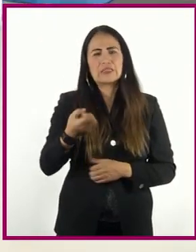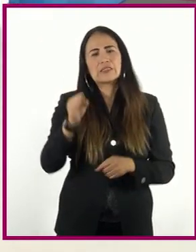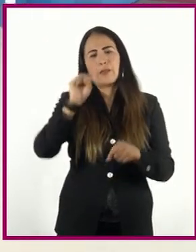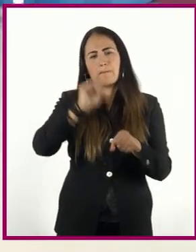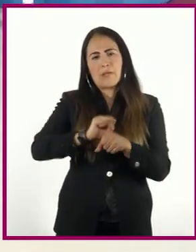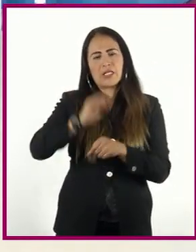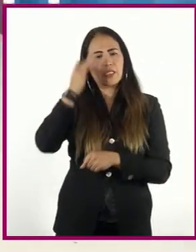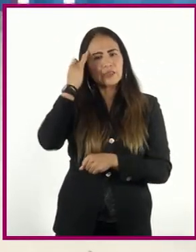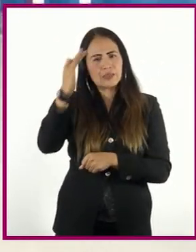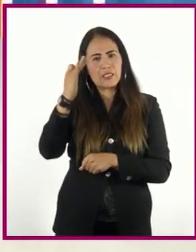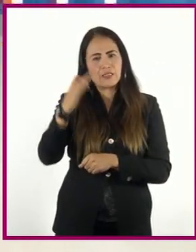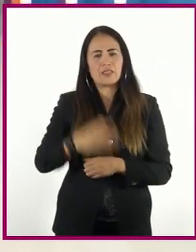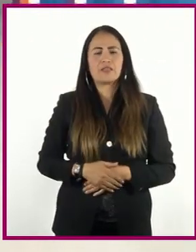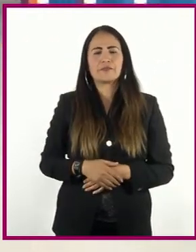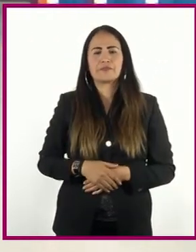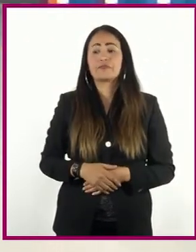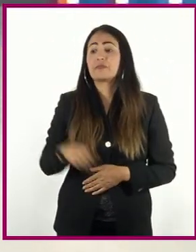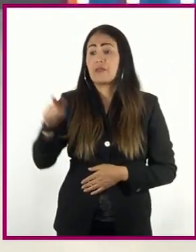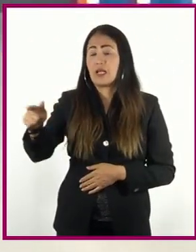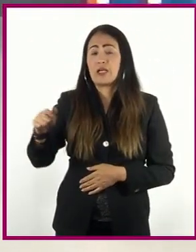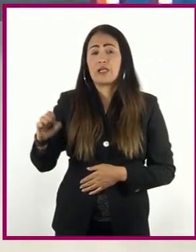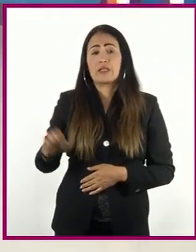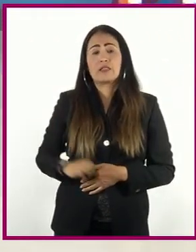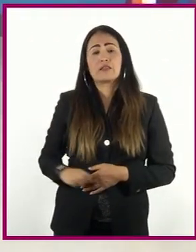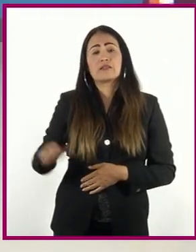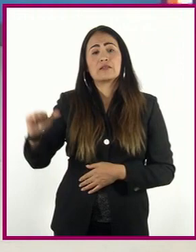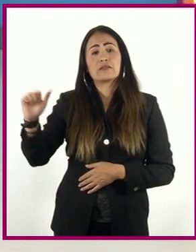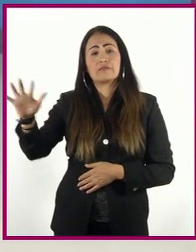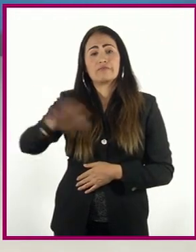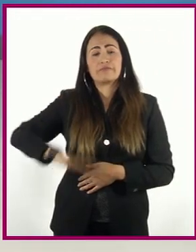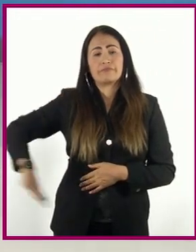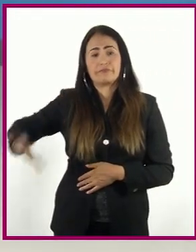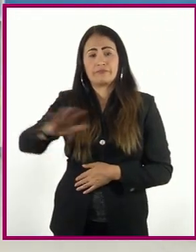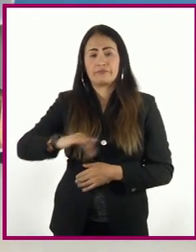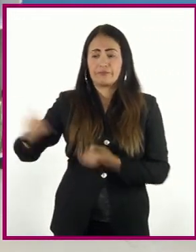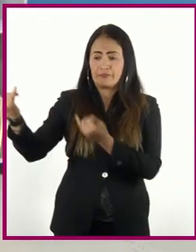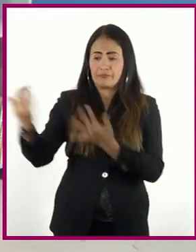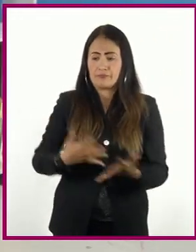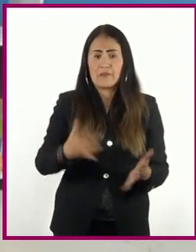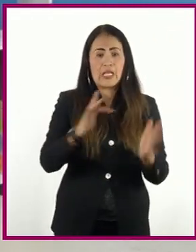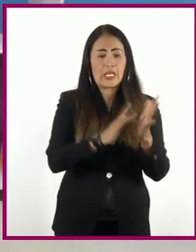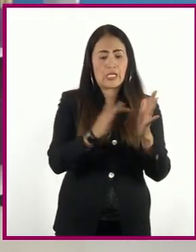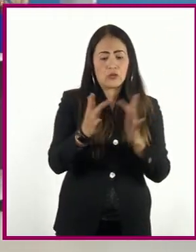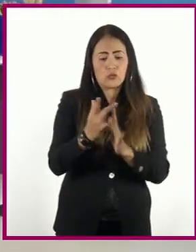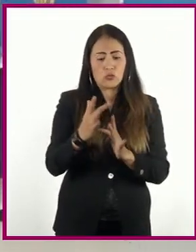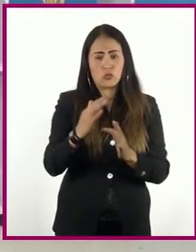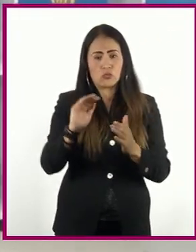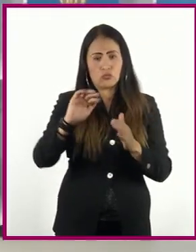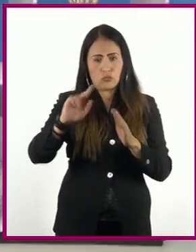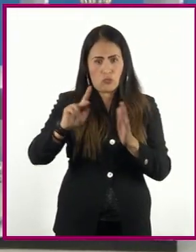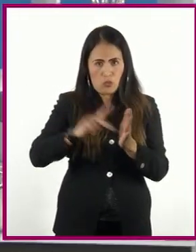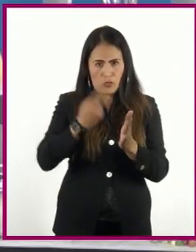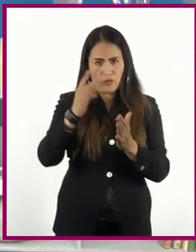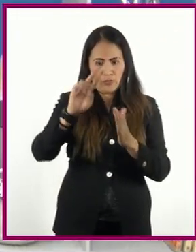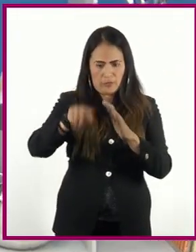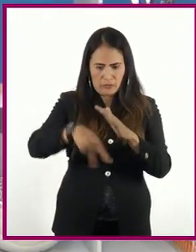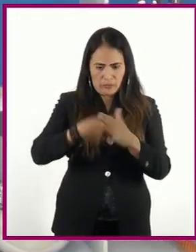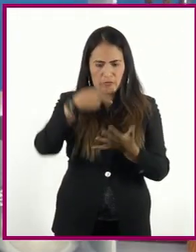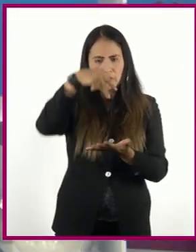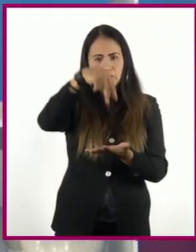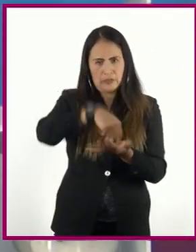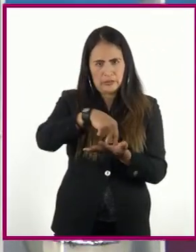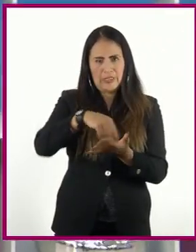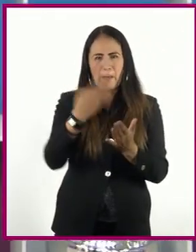tradición fue traída del viejo continente y conmemora la pasión y resurrección de Jesús, que ha sido narrada en los evangelios